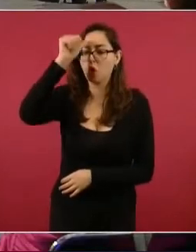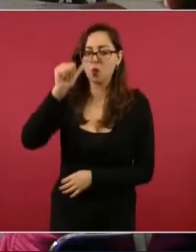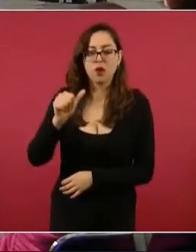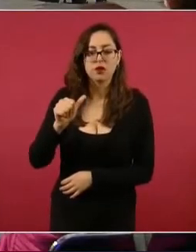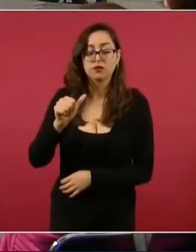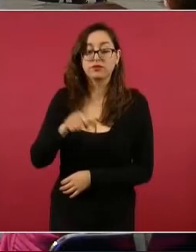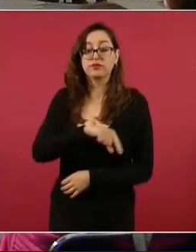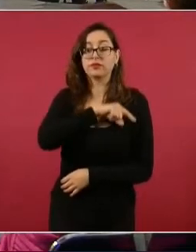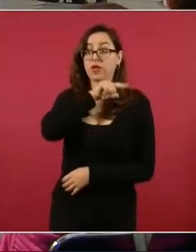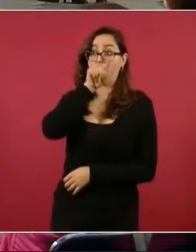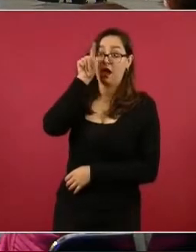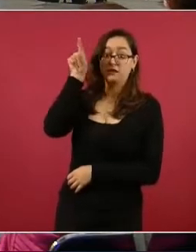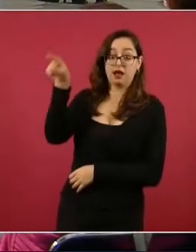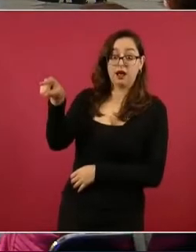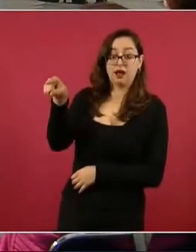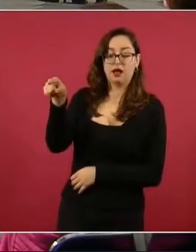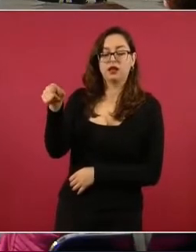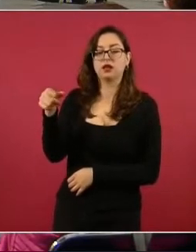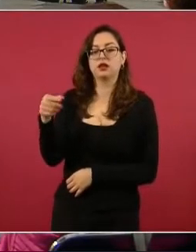Coahuila